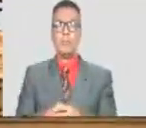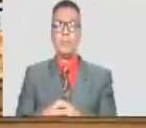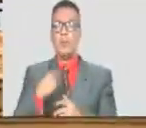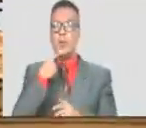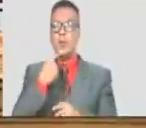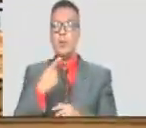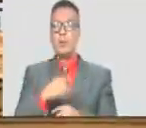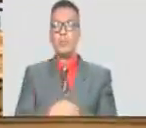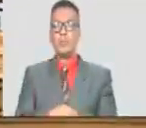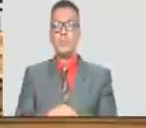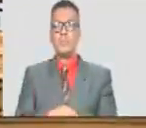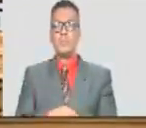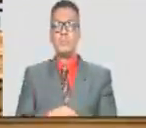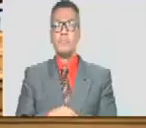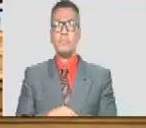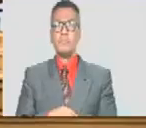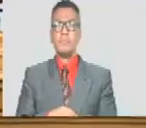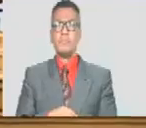dejar